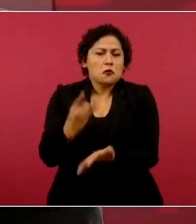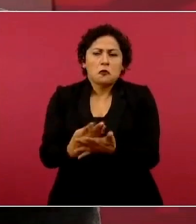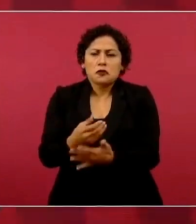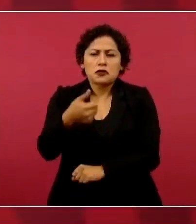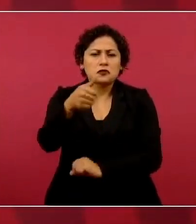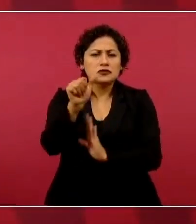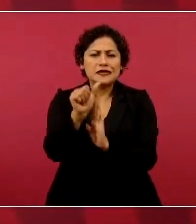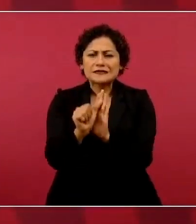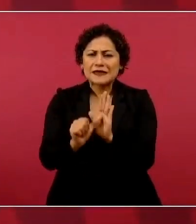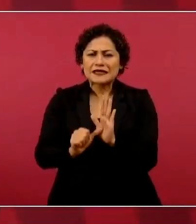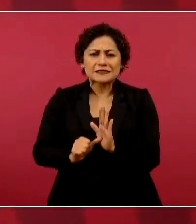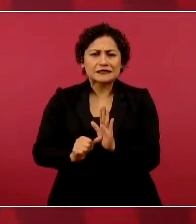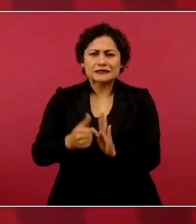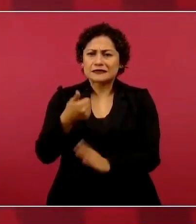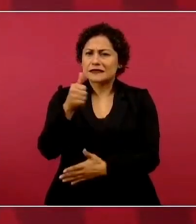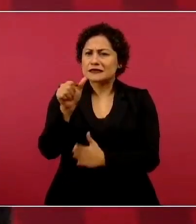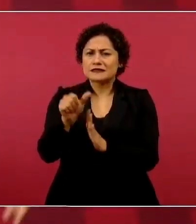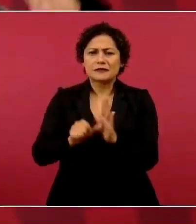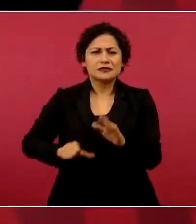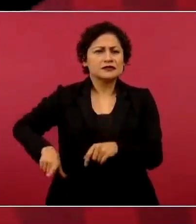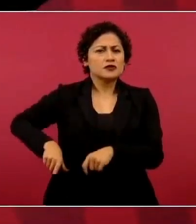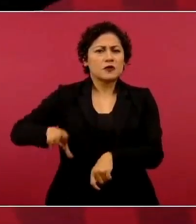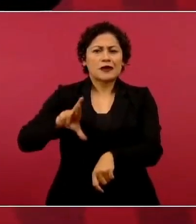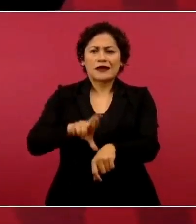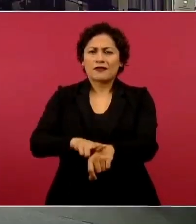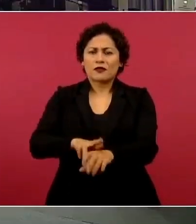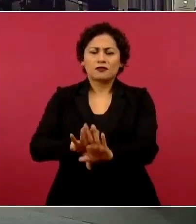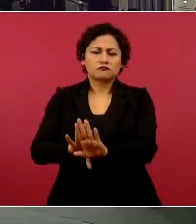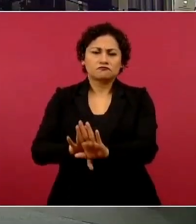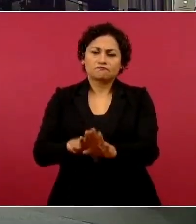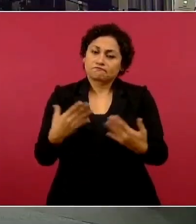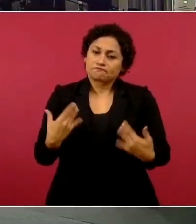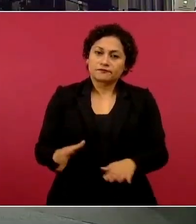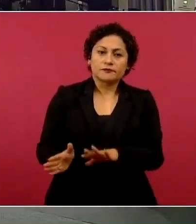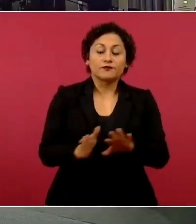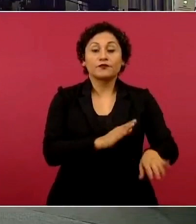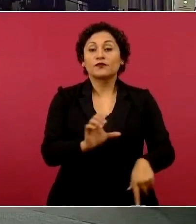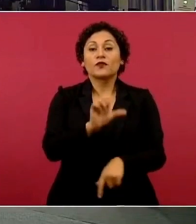gobernador. Y el general Cárdenas